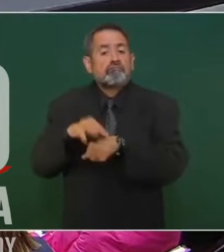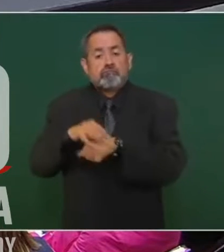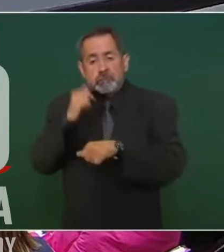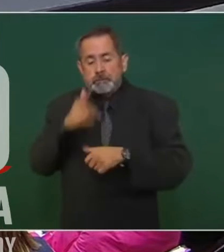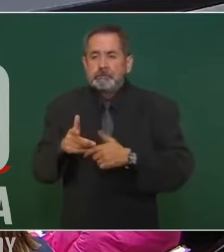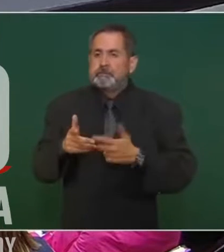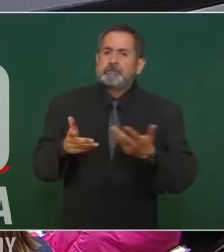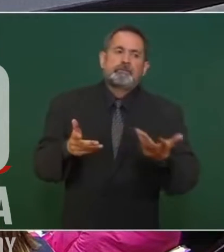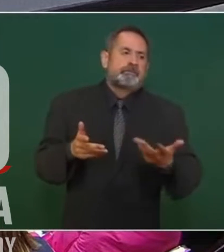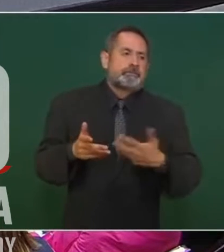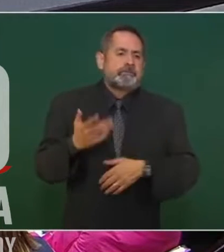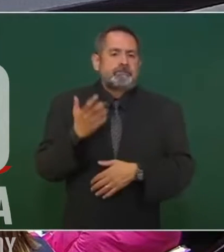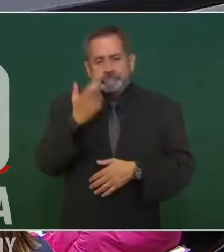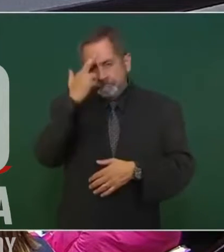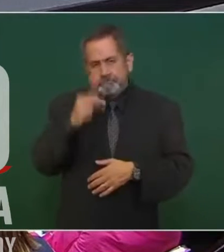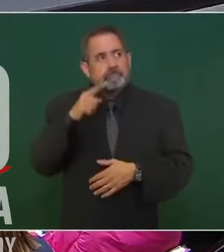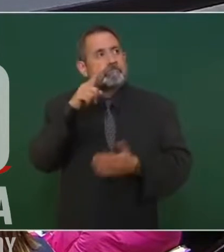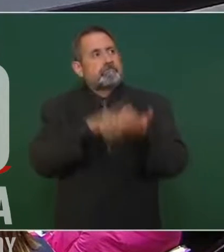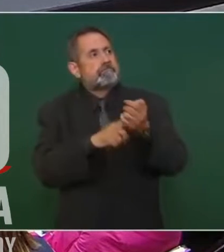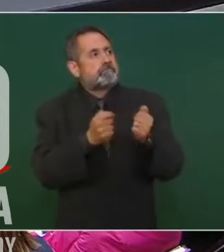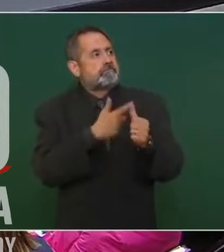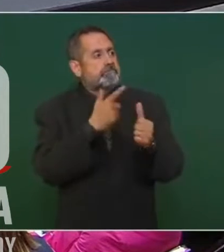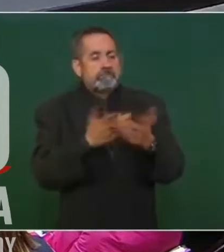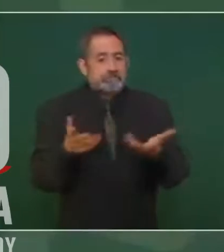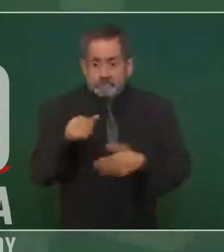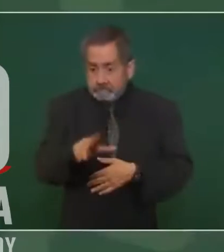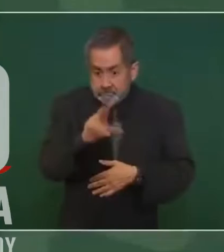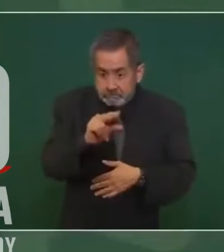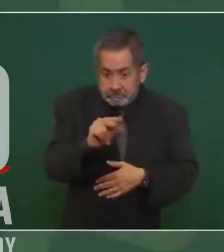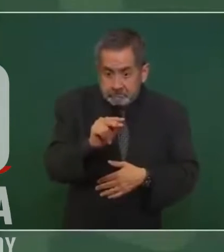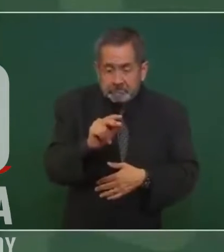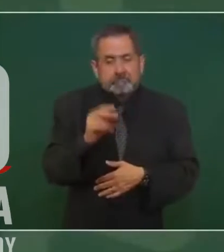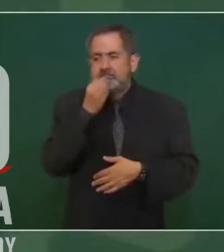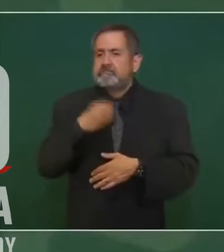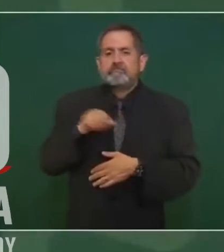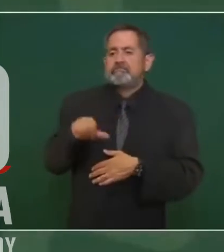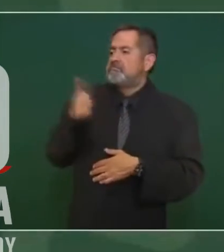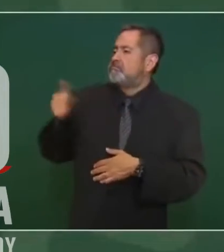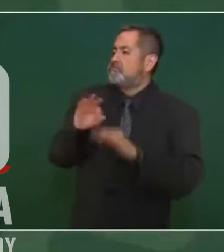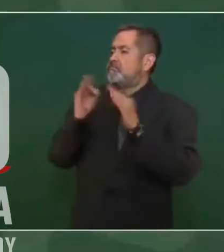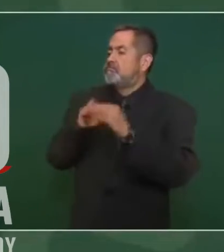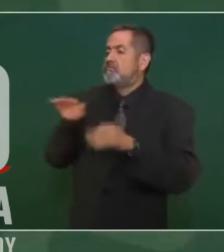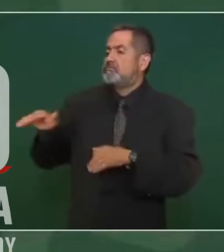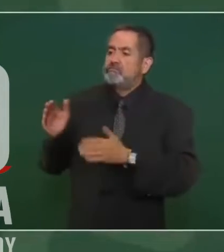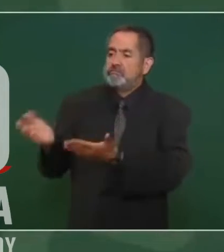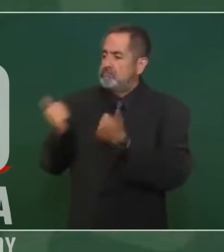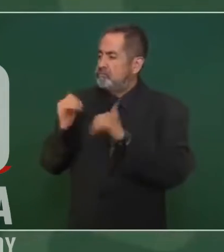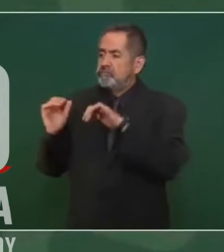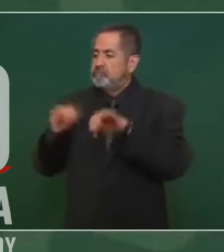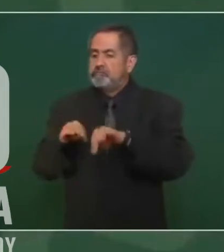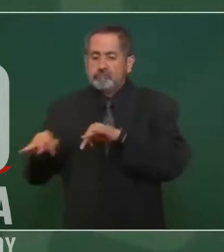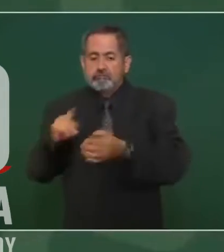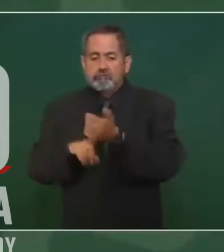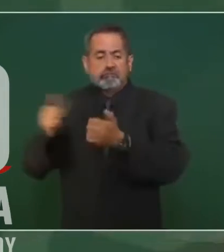nos señala el por qué se tiene que recurrir a otras modalidades como es la contratación